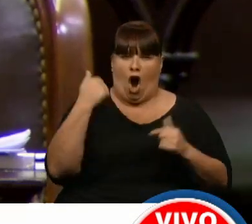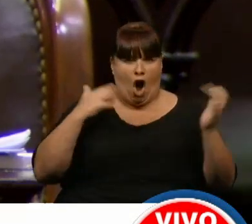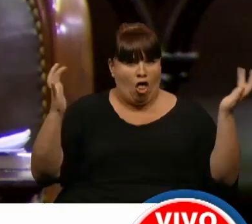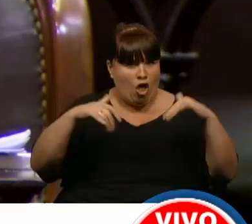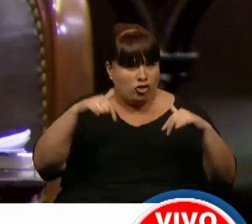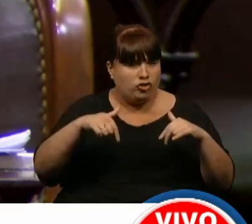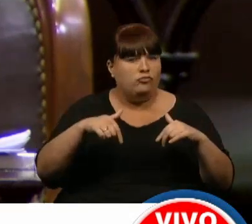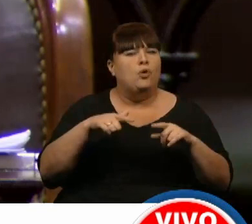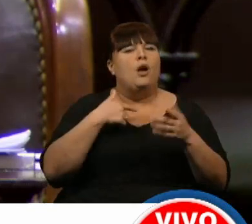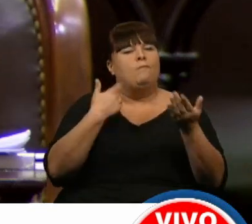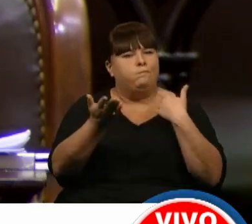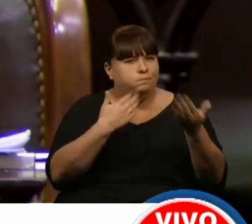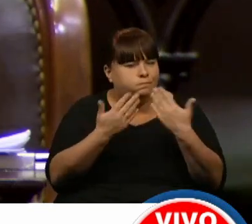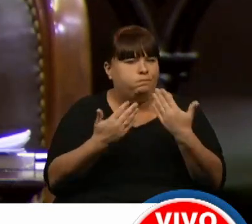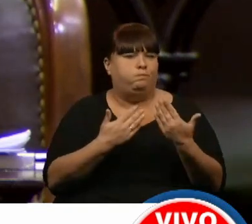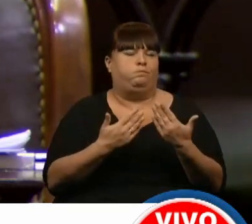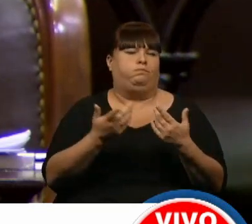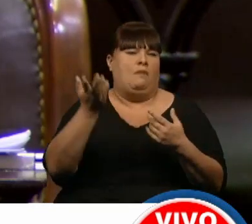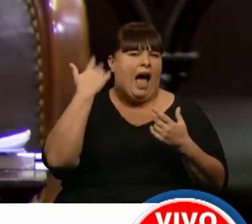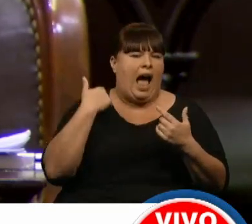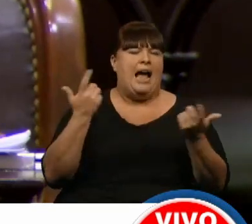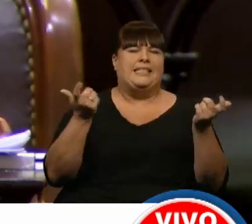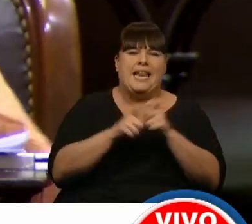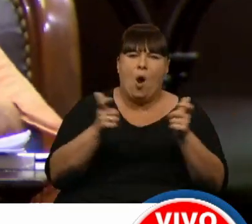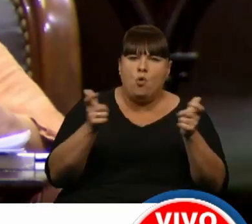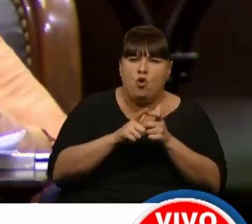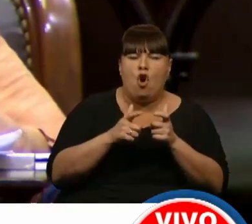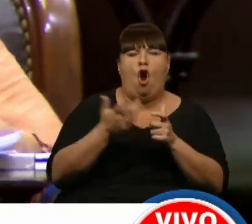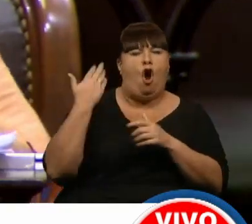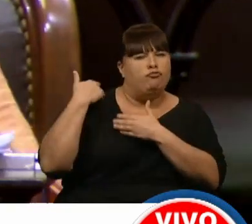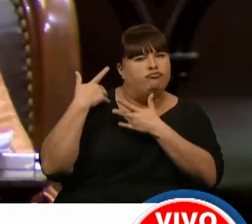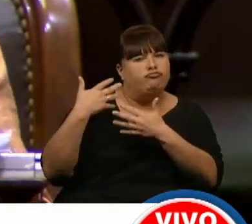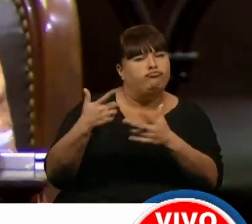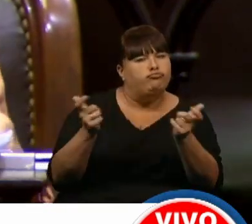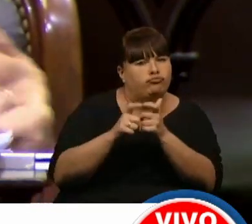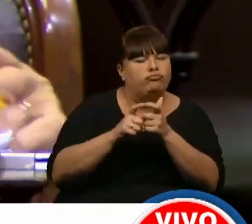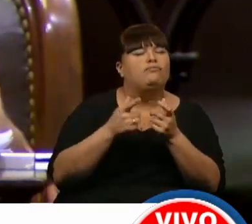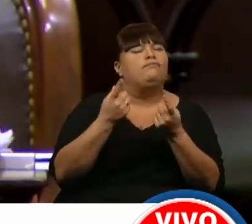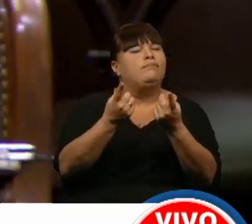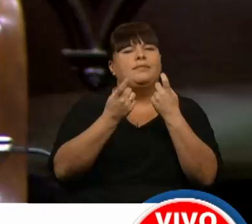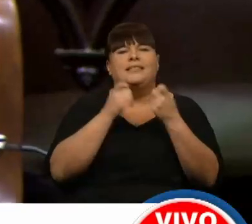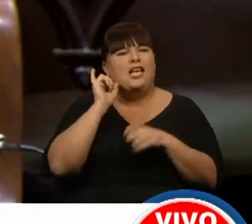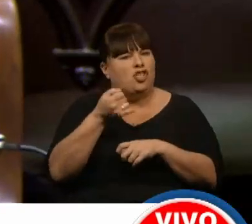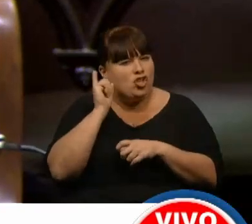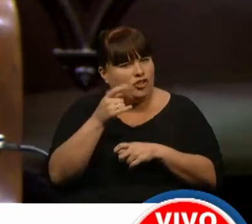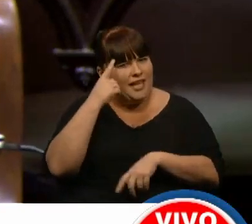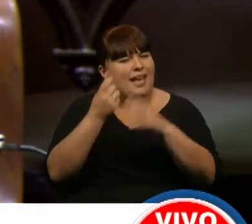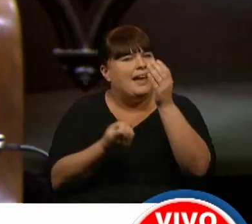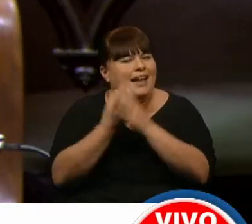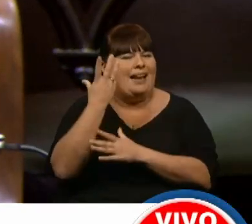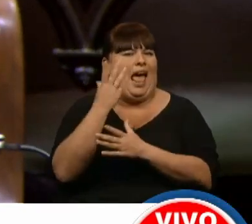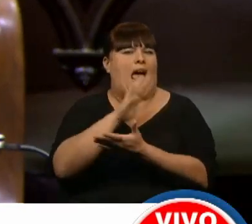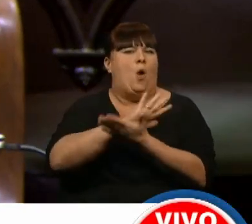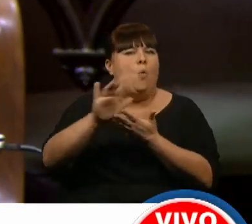acá hemos hablado en las distintas reuniones que hemos mantenido en que es necesario elaborar